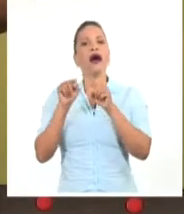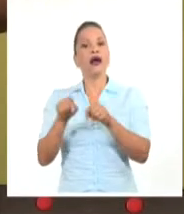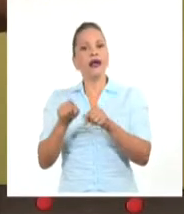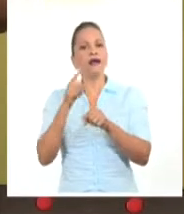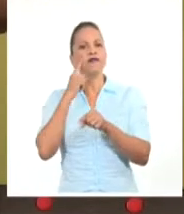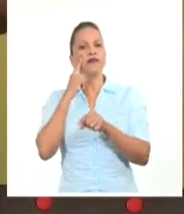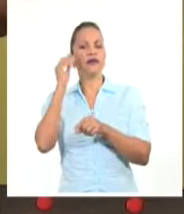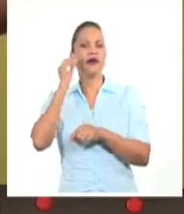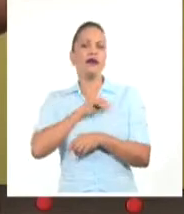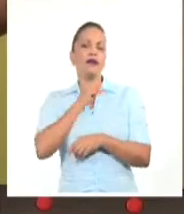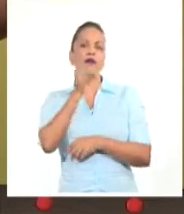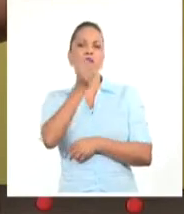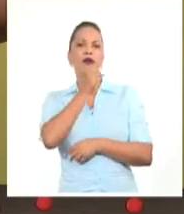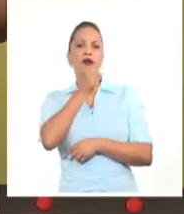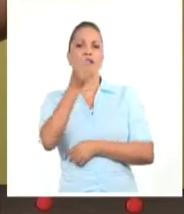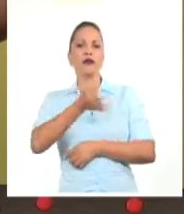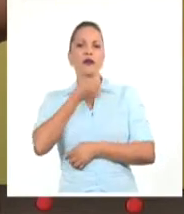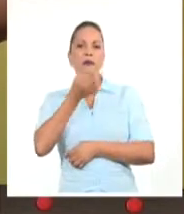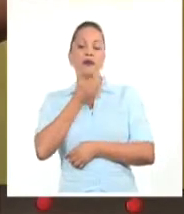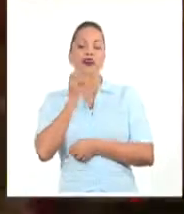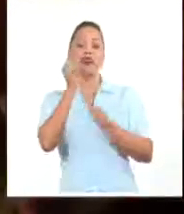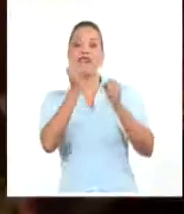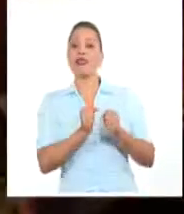nuestro noticiero que se encuentra en el evento.